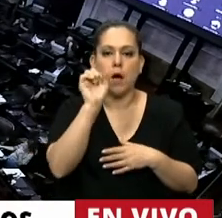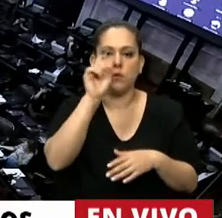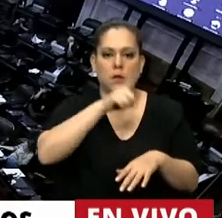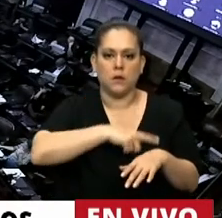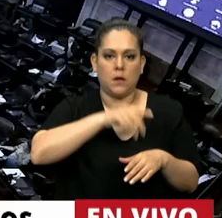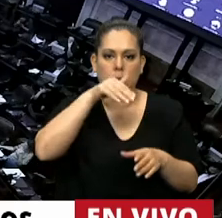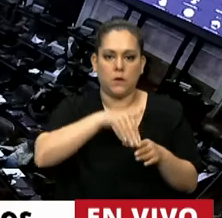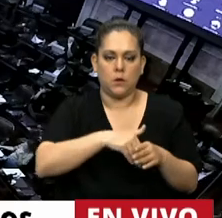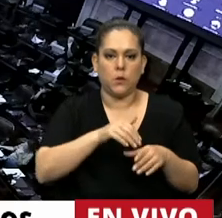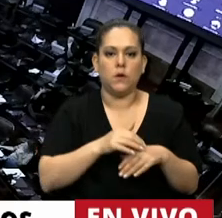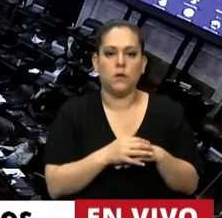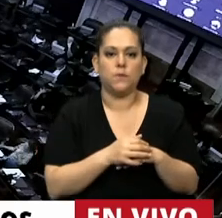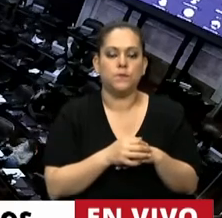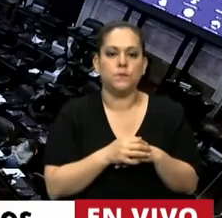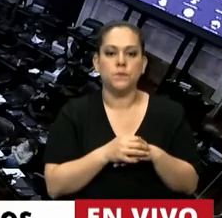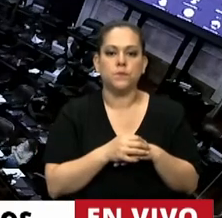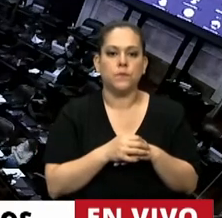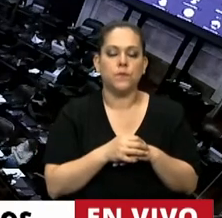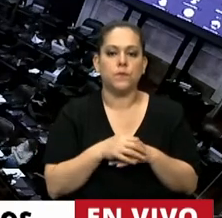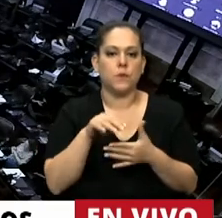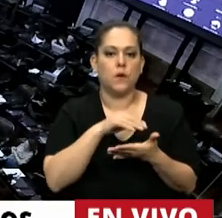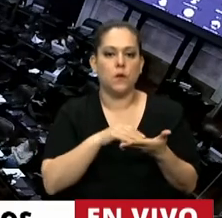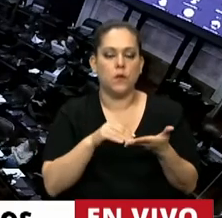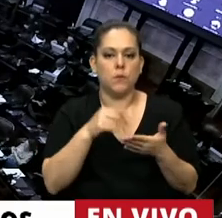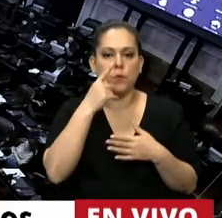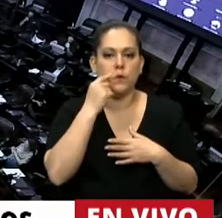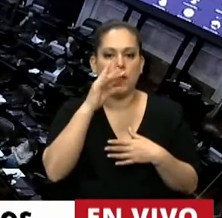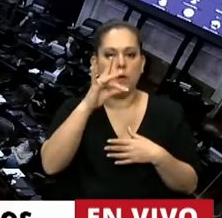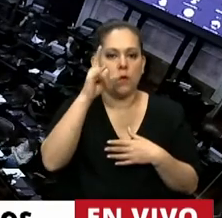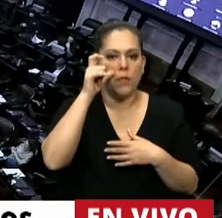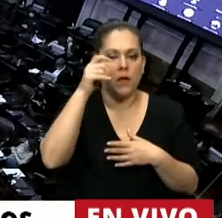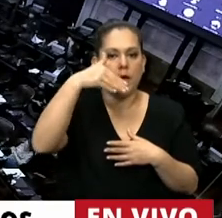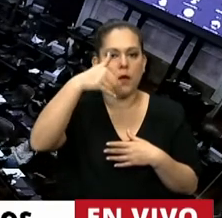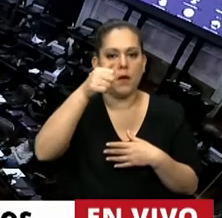Ausente a la hora de votar. Diputado Omar De Marchi.